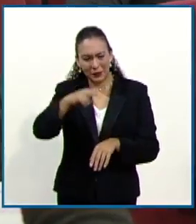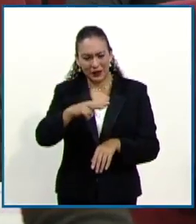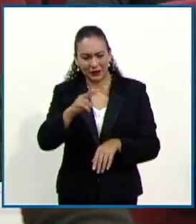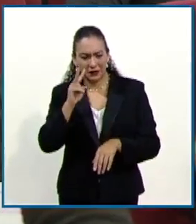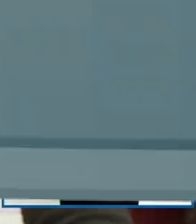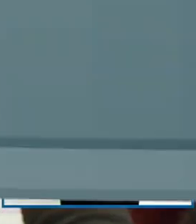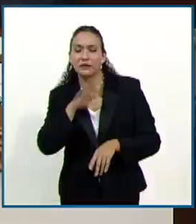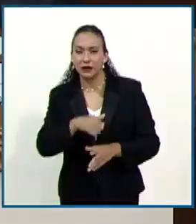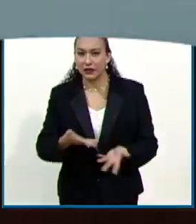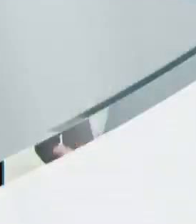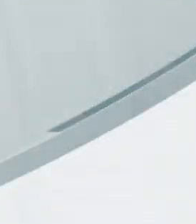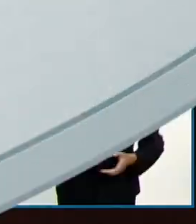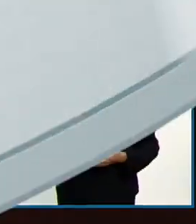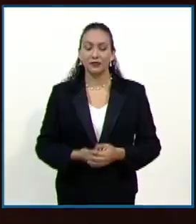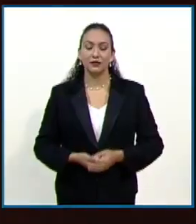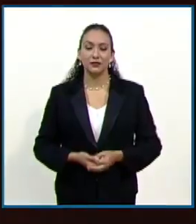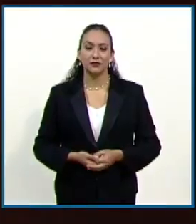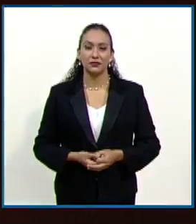internacionales.